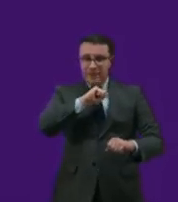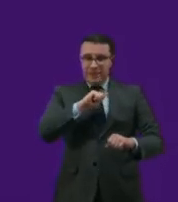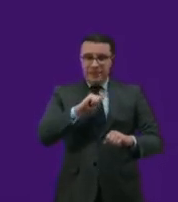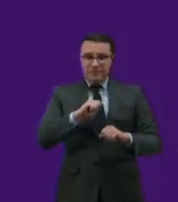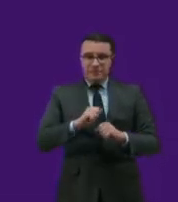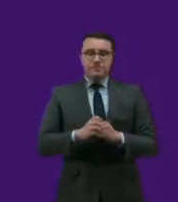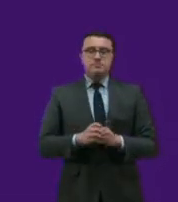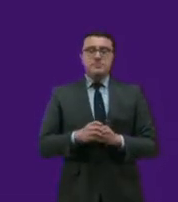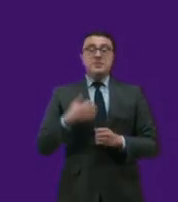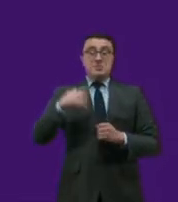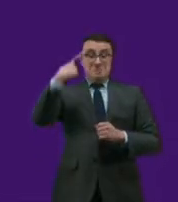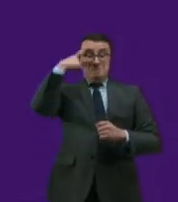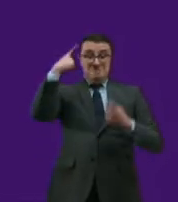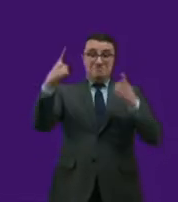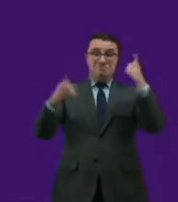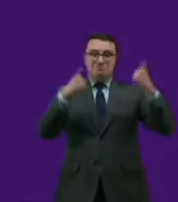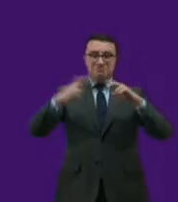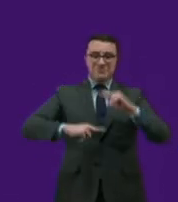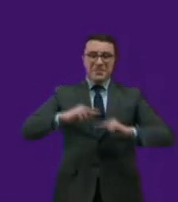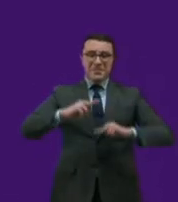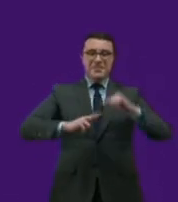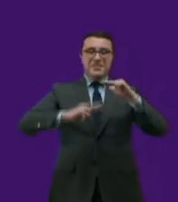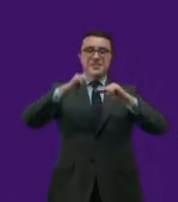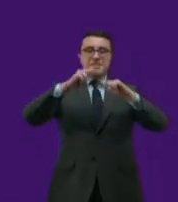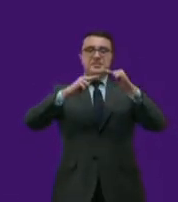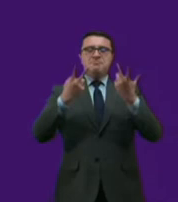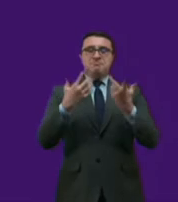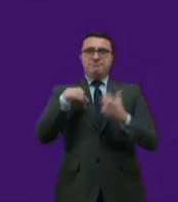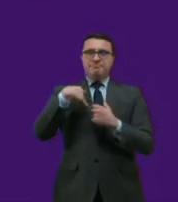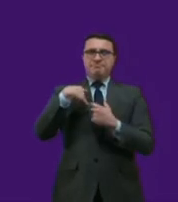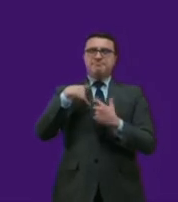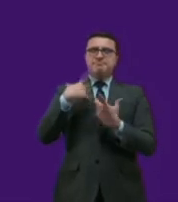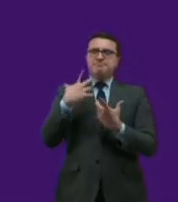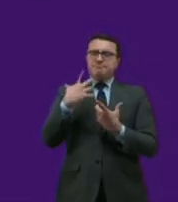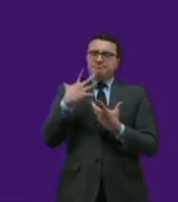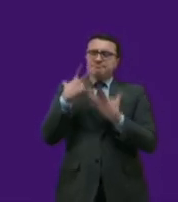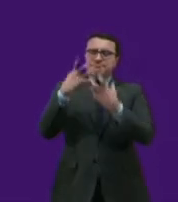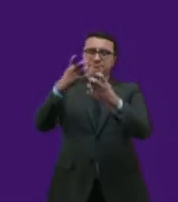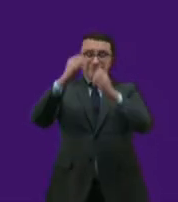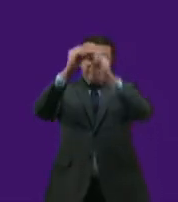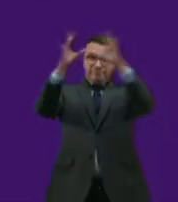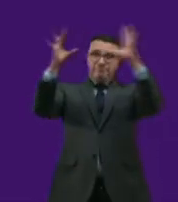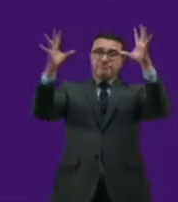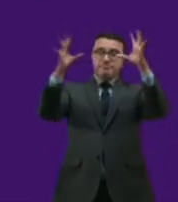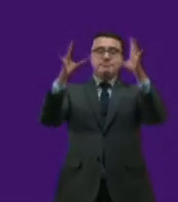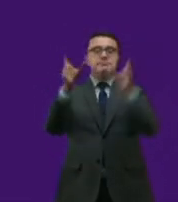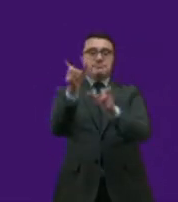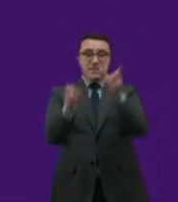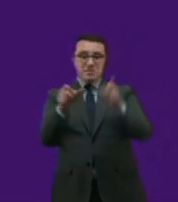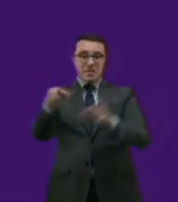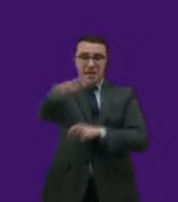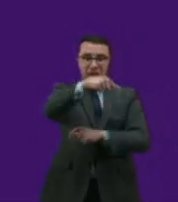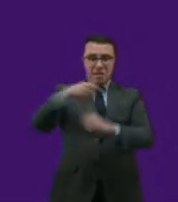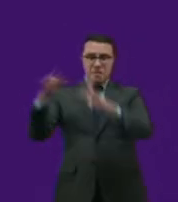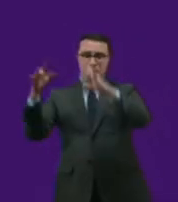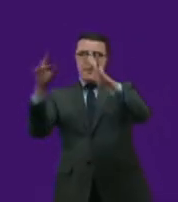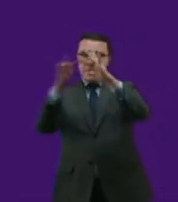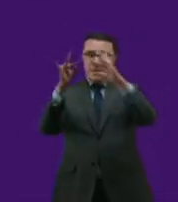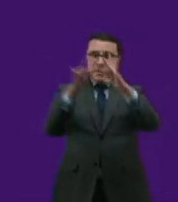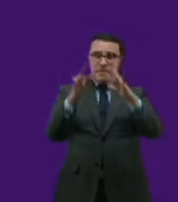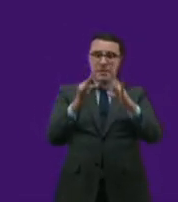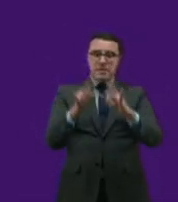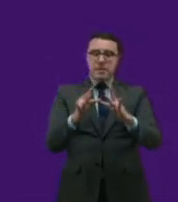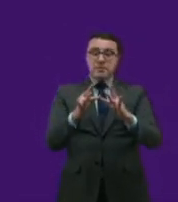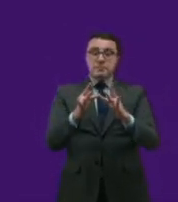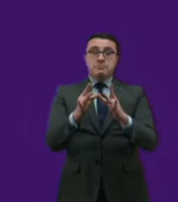negocio quiero construir, cuál es mi propósito y cuál es mi visión. Y buscar la gente que conecta con ello. Porque hay